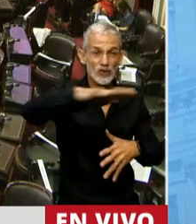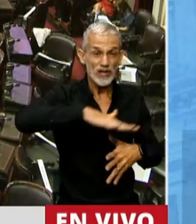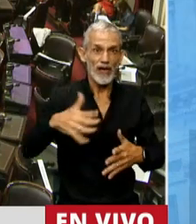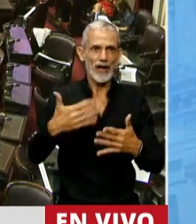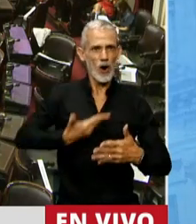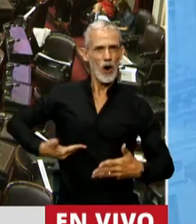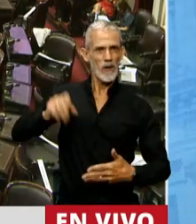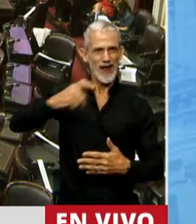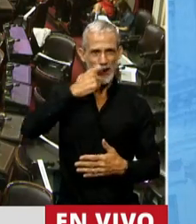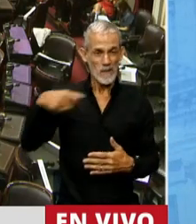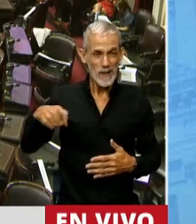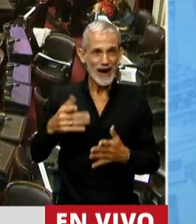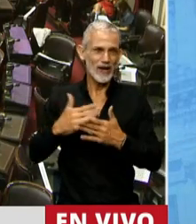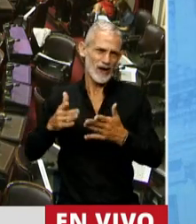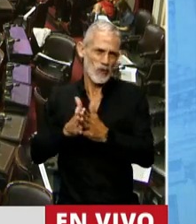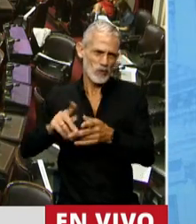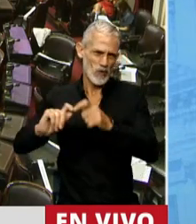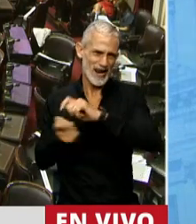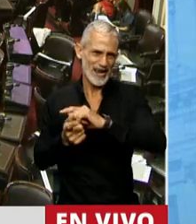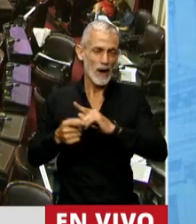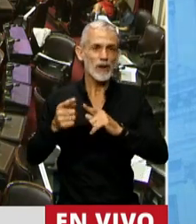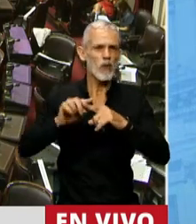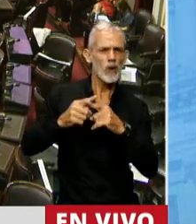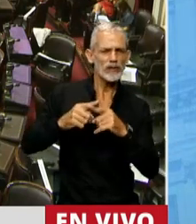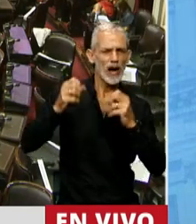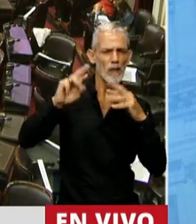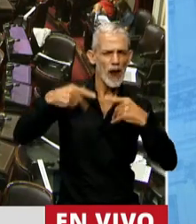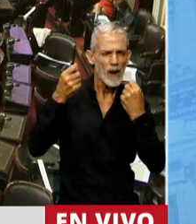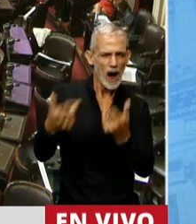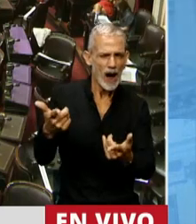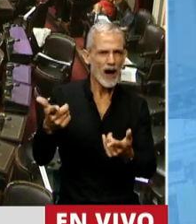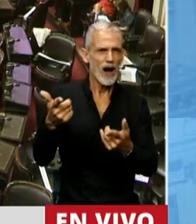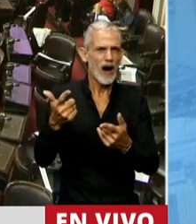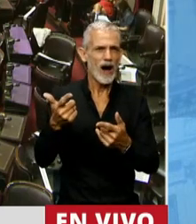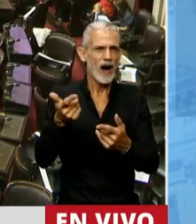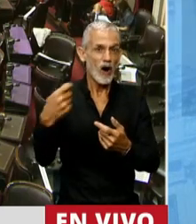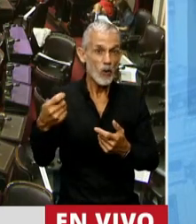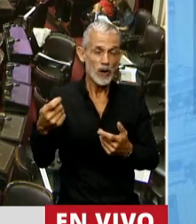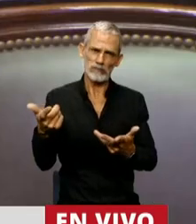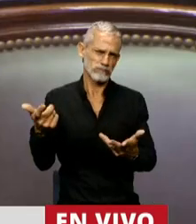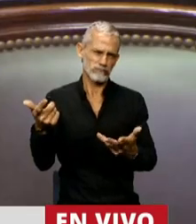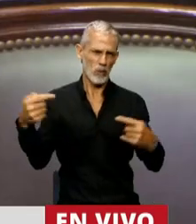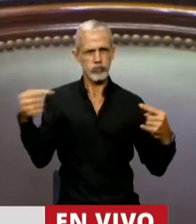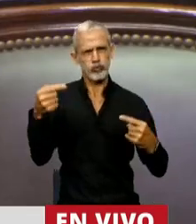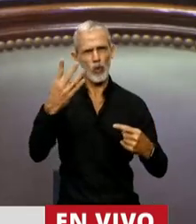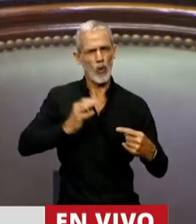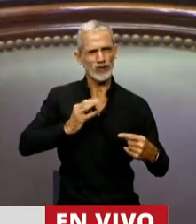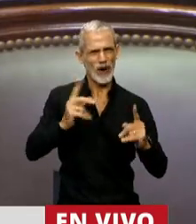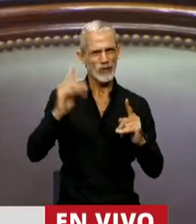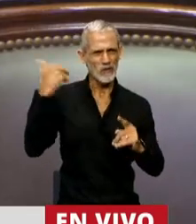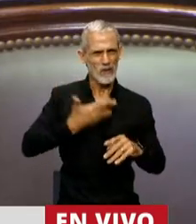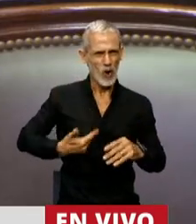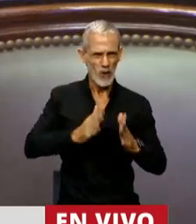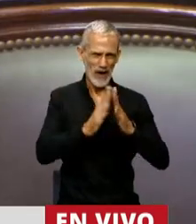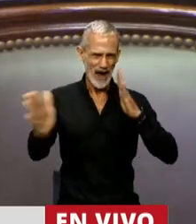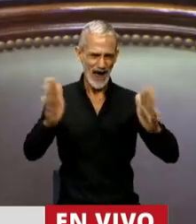de Cambiemos tuvo alguna política en beneficio de este sector, la verdad que es un acto que se contradice con los 4 años de gobierno y